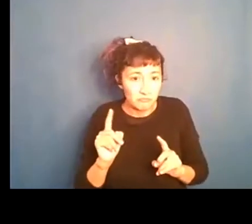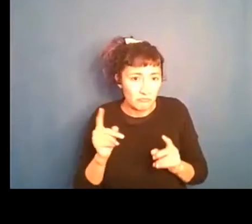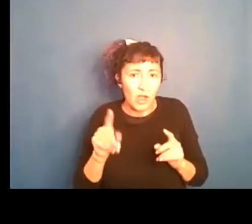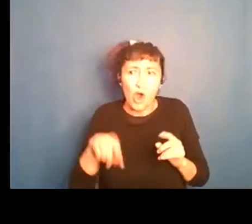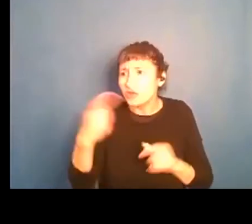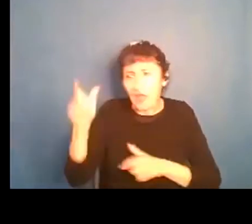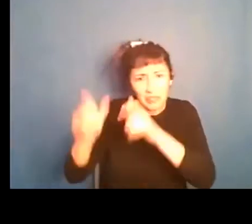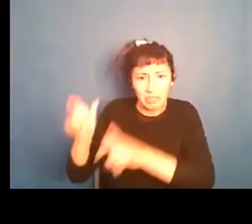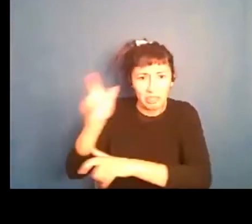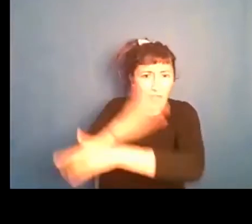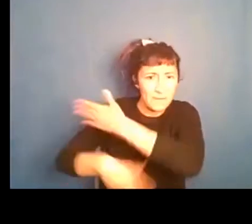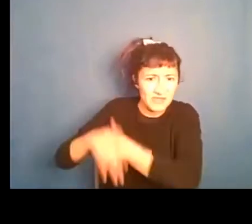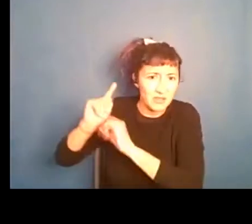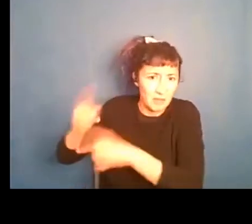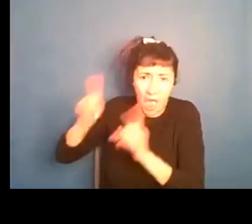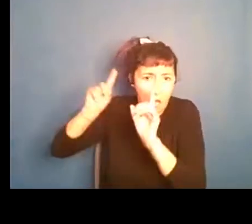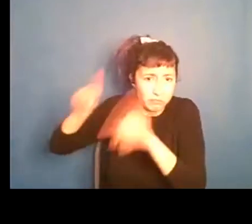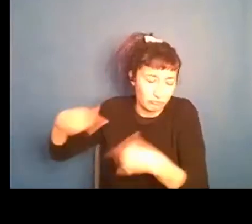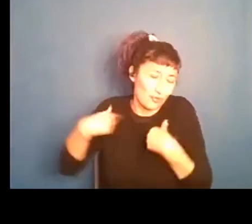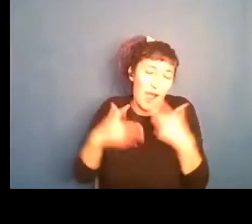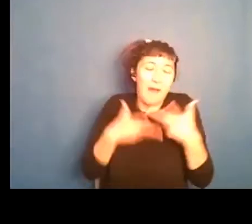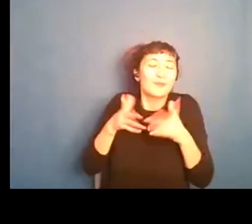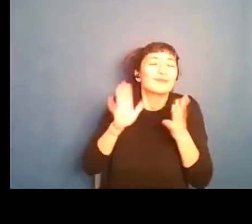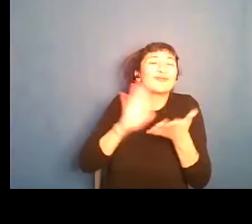discapacidad, pero yo voy a hablar de las personas sordas.